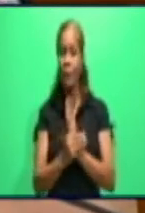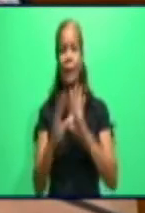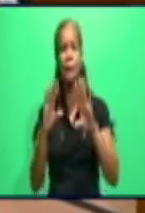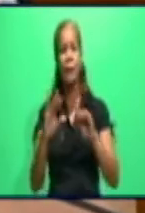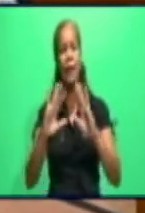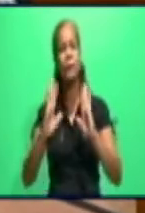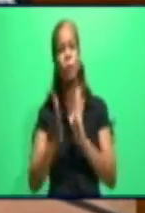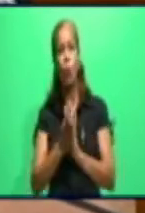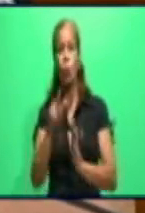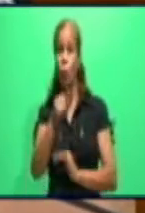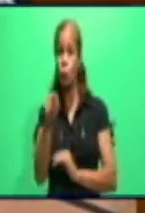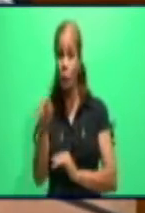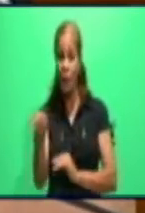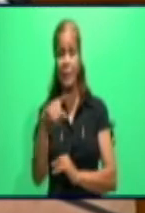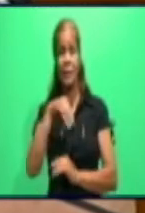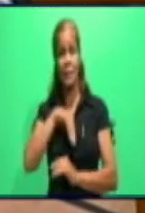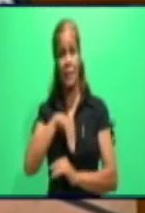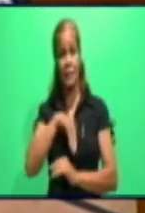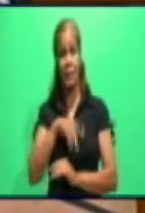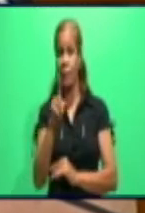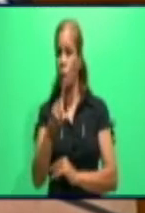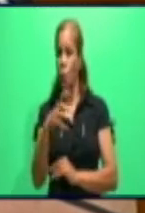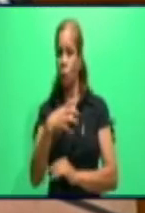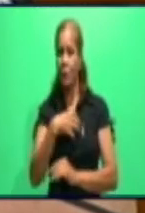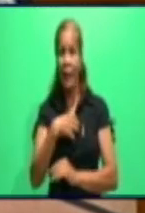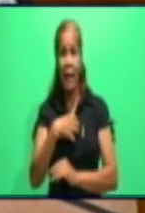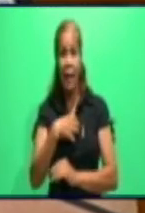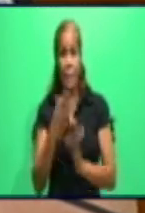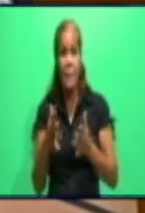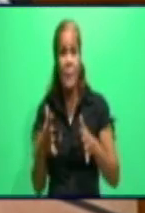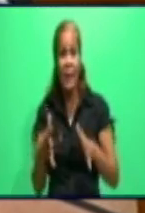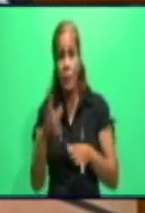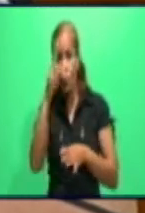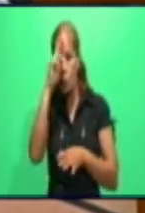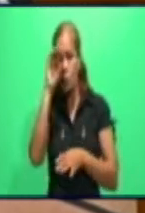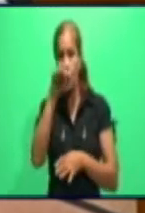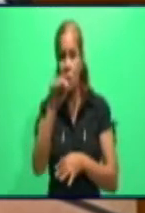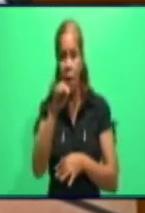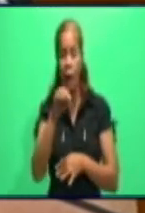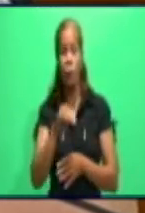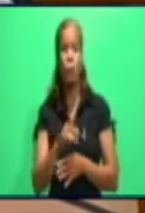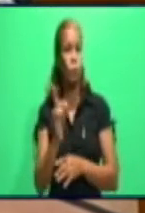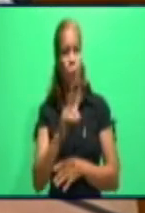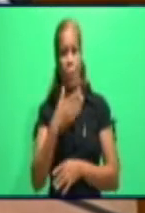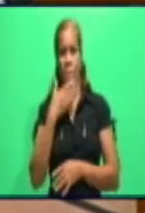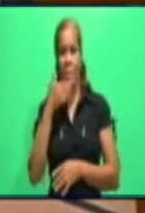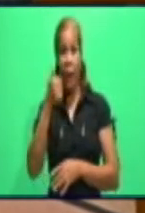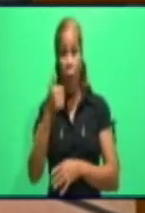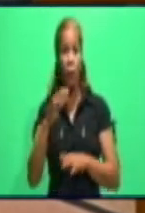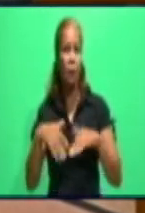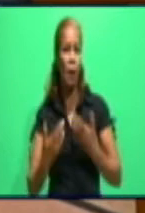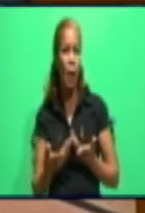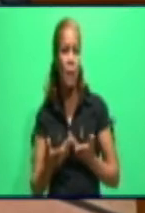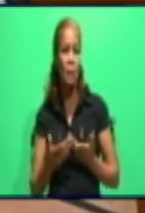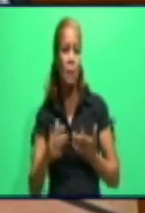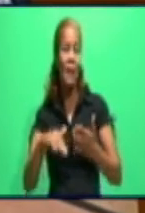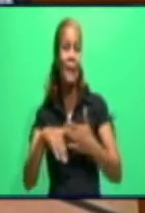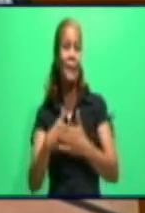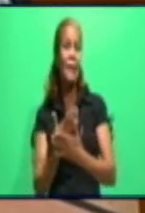de no tenerle miedo al ingreso miren es mejor unos días en un centro de aislamiento